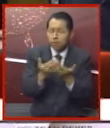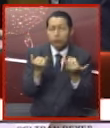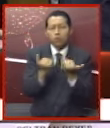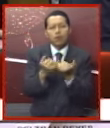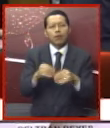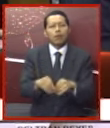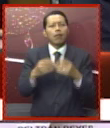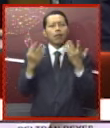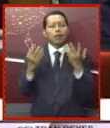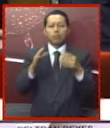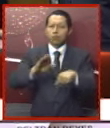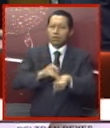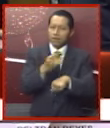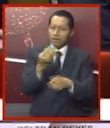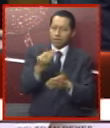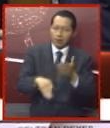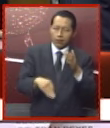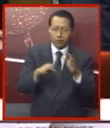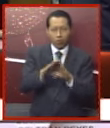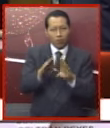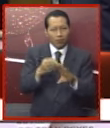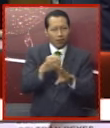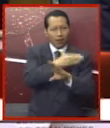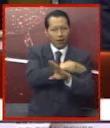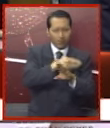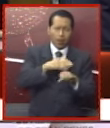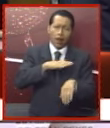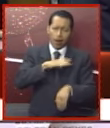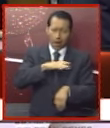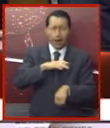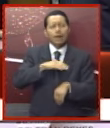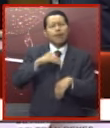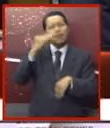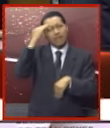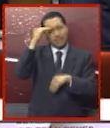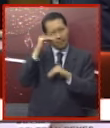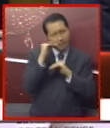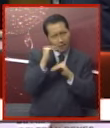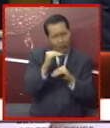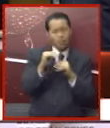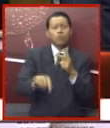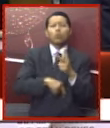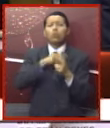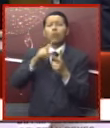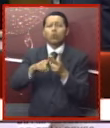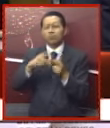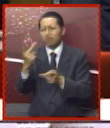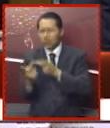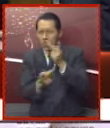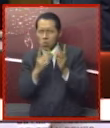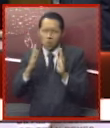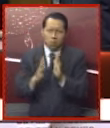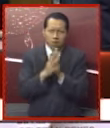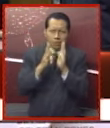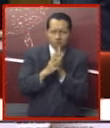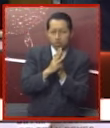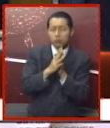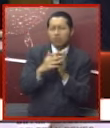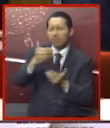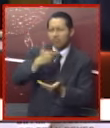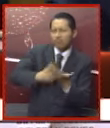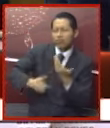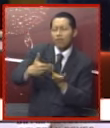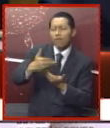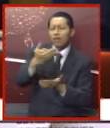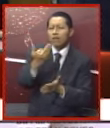Obviamente, el que no se hayan atendido los tiempos y las voces disidentes en su momento no han